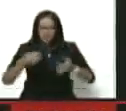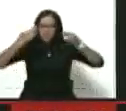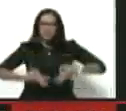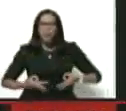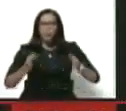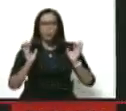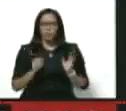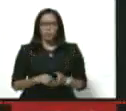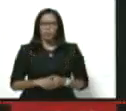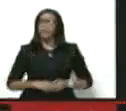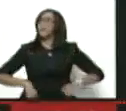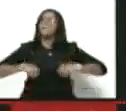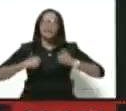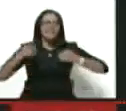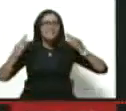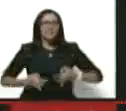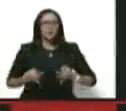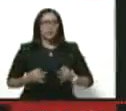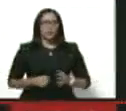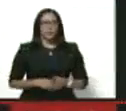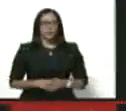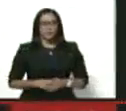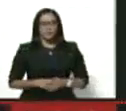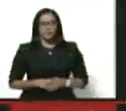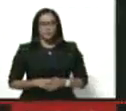eso. Más que seguro, Dios.